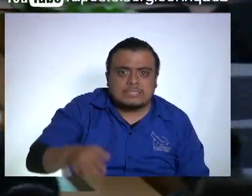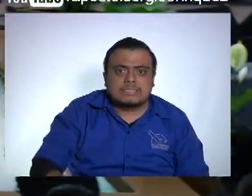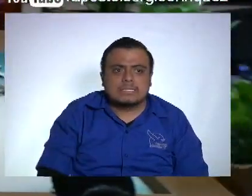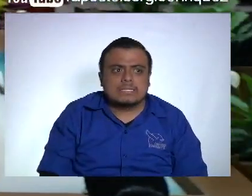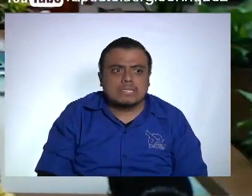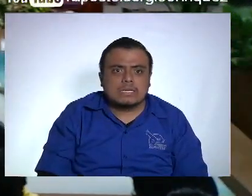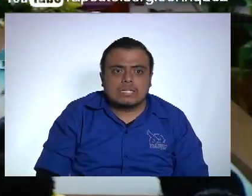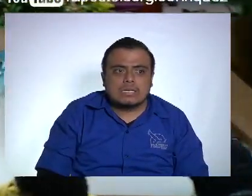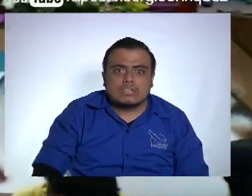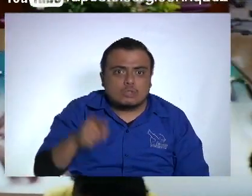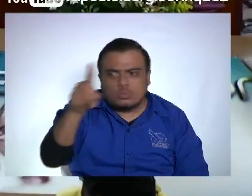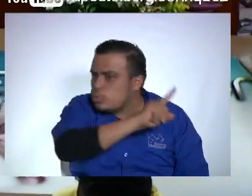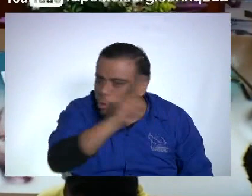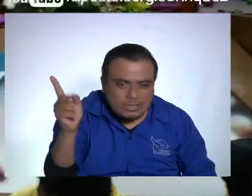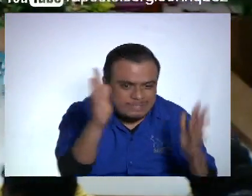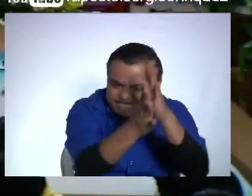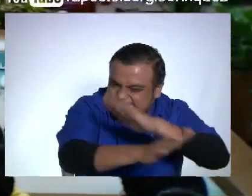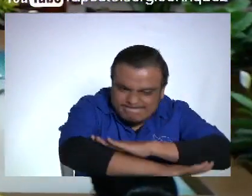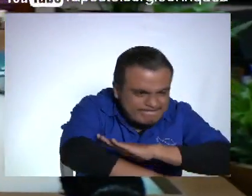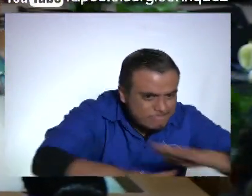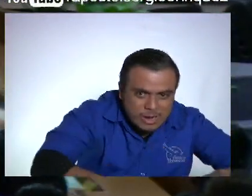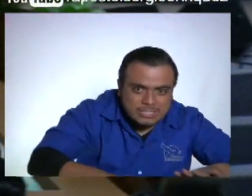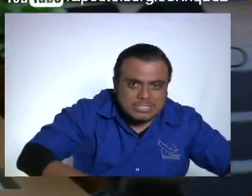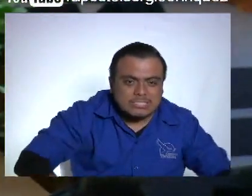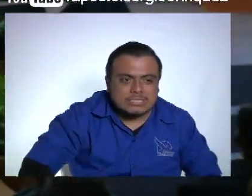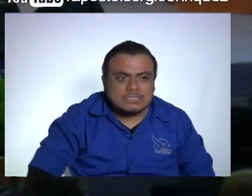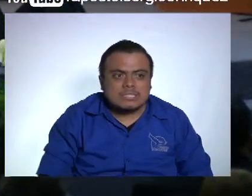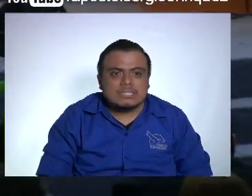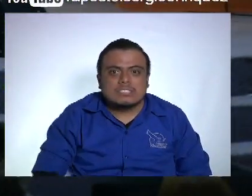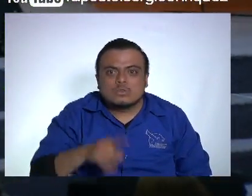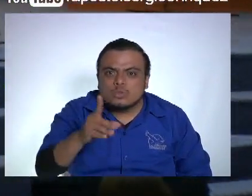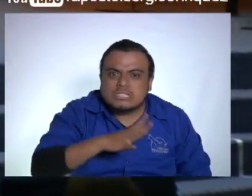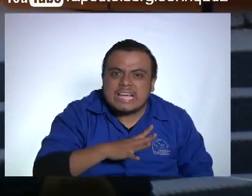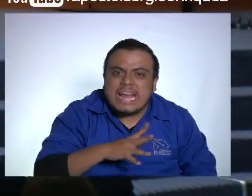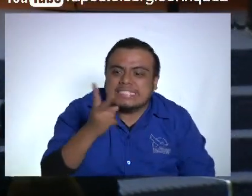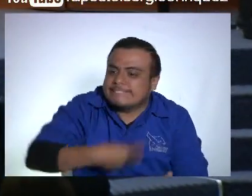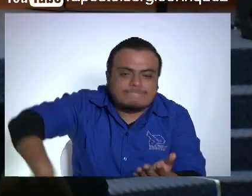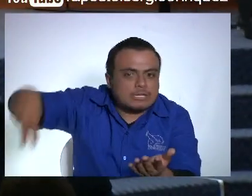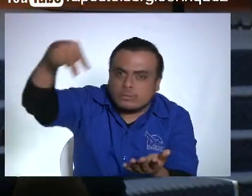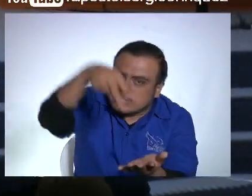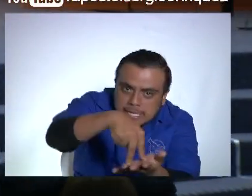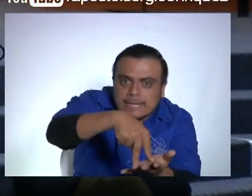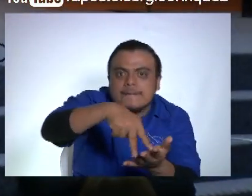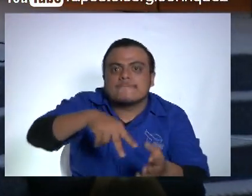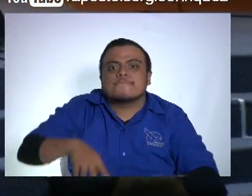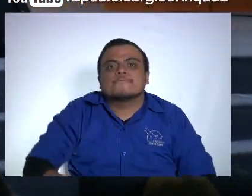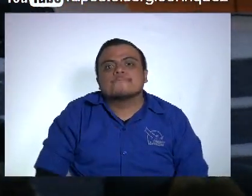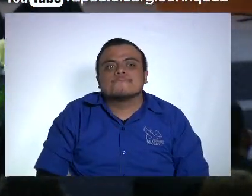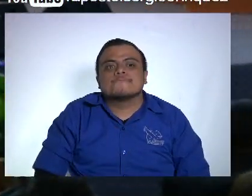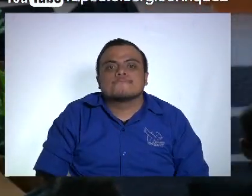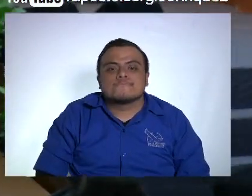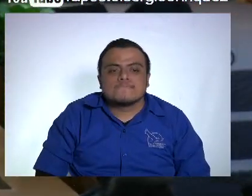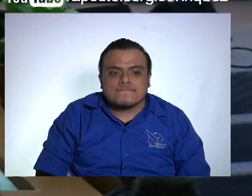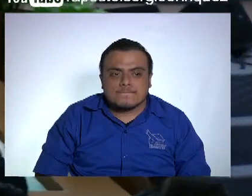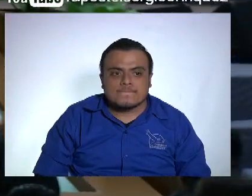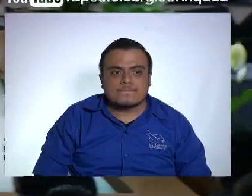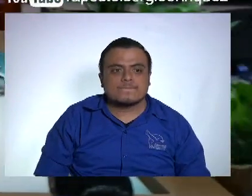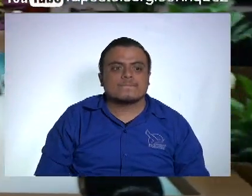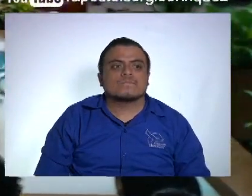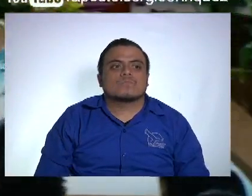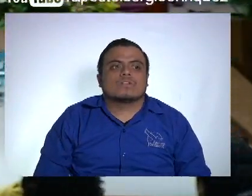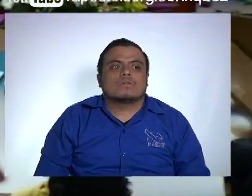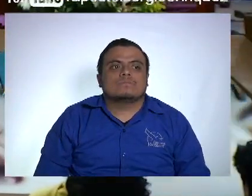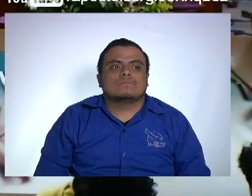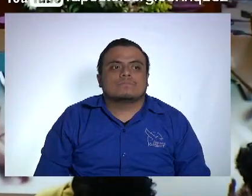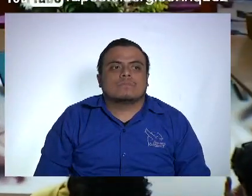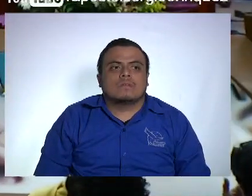Tú no estás muerto, no estás perdido, tienes que resucitar. Aún sueños que